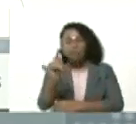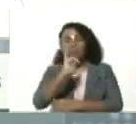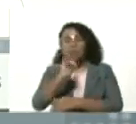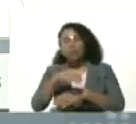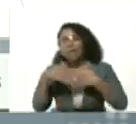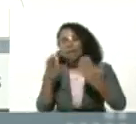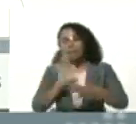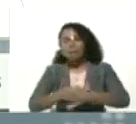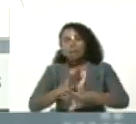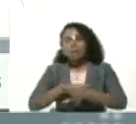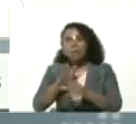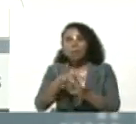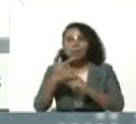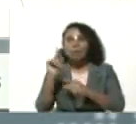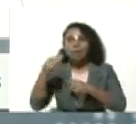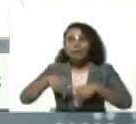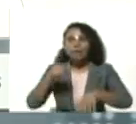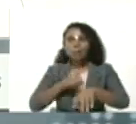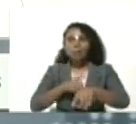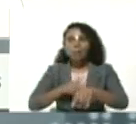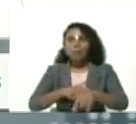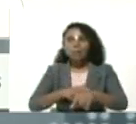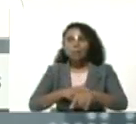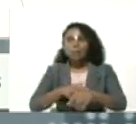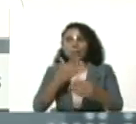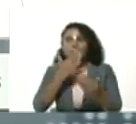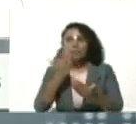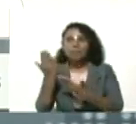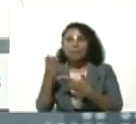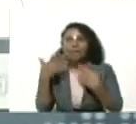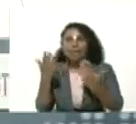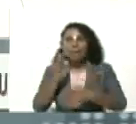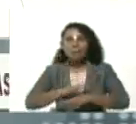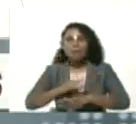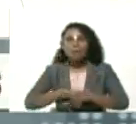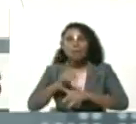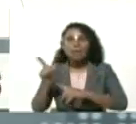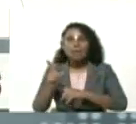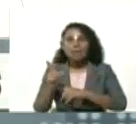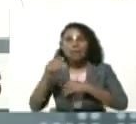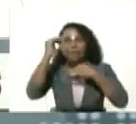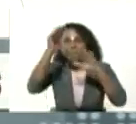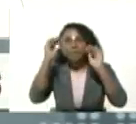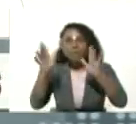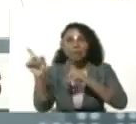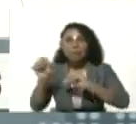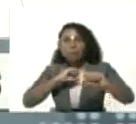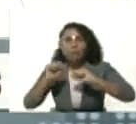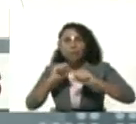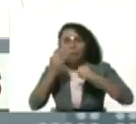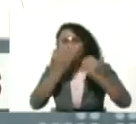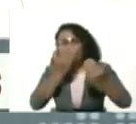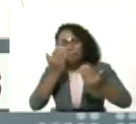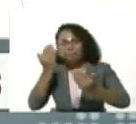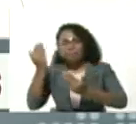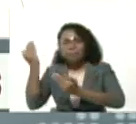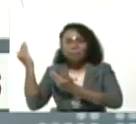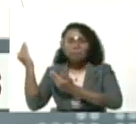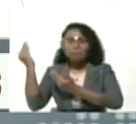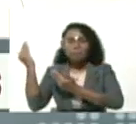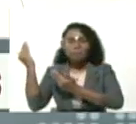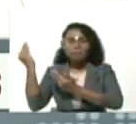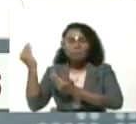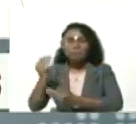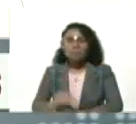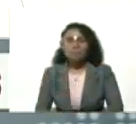cómo está la situación en este momento. ¿Qué acciones están pendientes tomar? Adelante, Omar Prieto desde el Zulia.